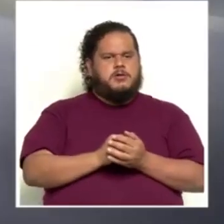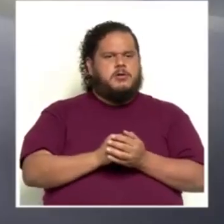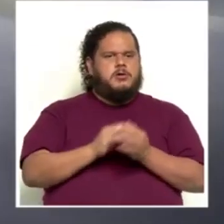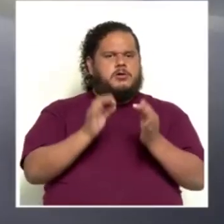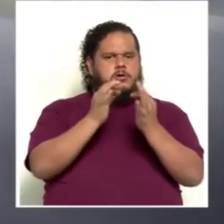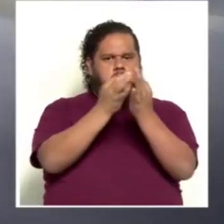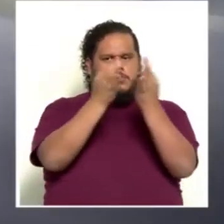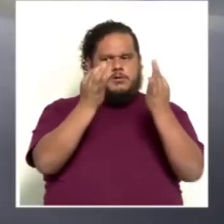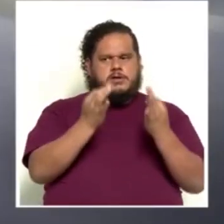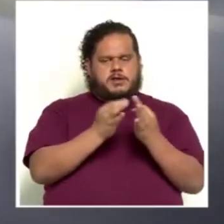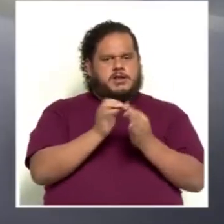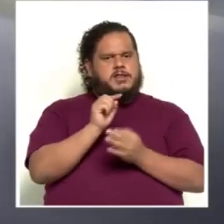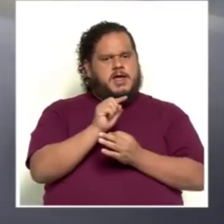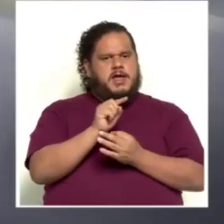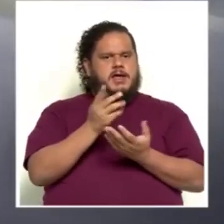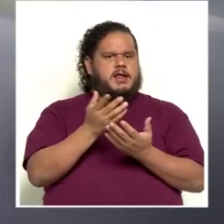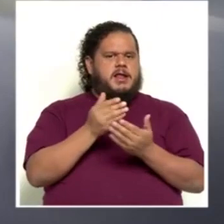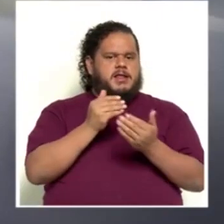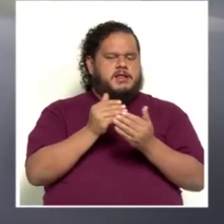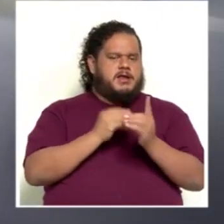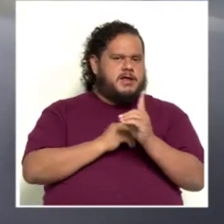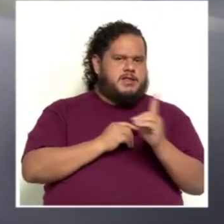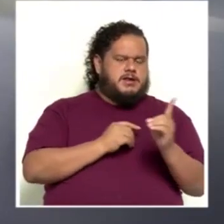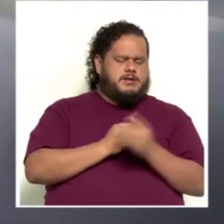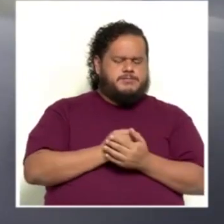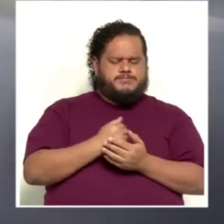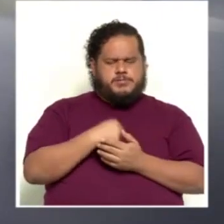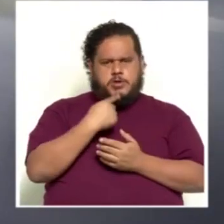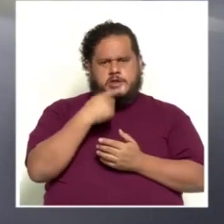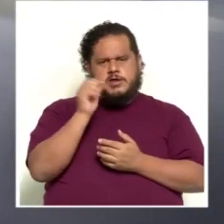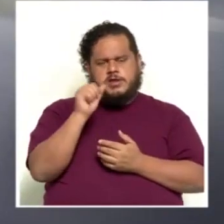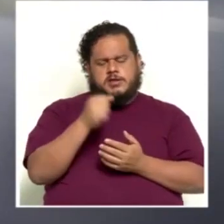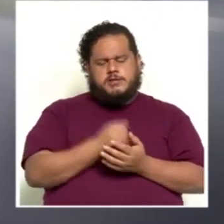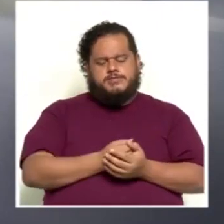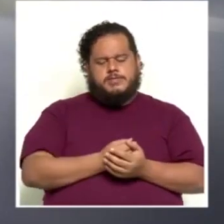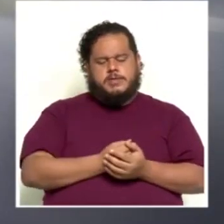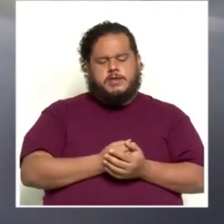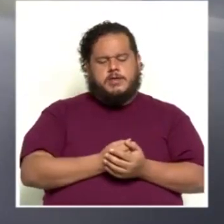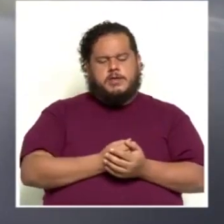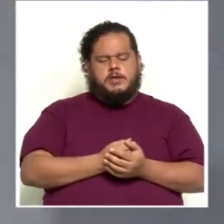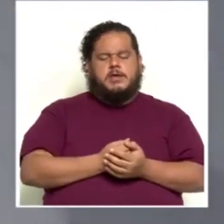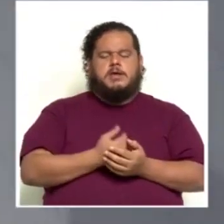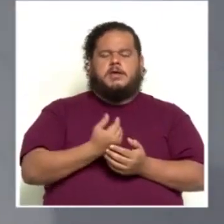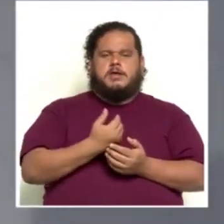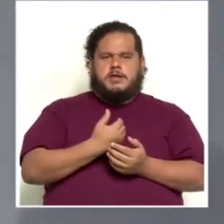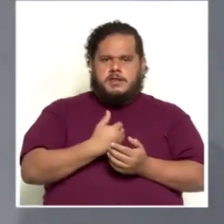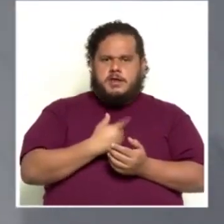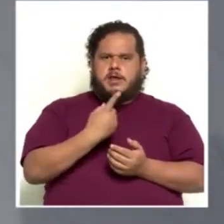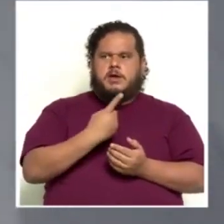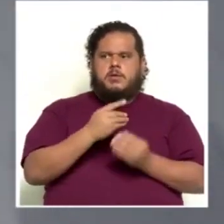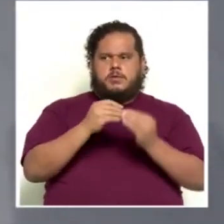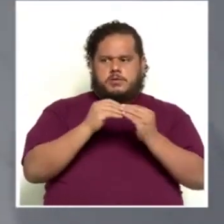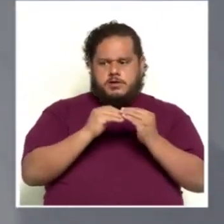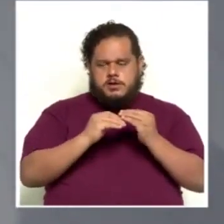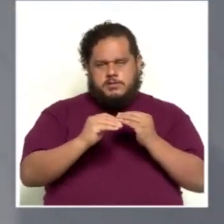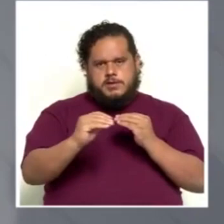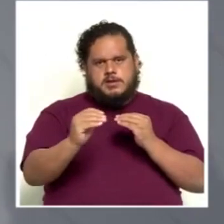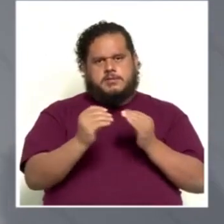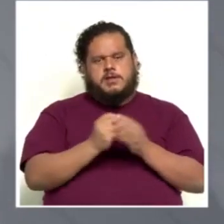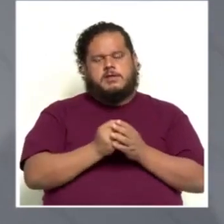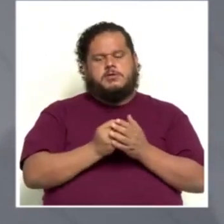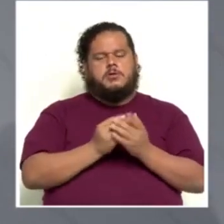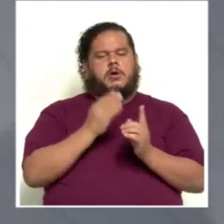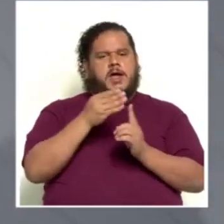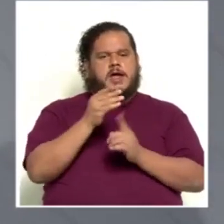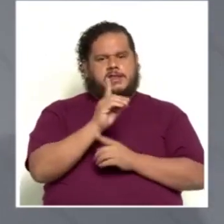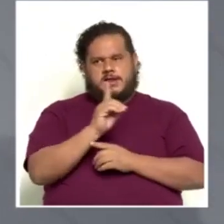a él más bien cerca de la derecha. Yo diría que sí, que hay un desplazamiento hacia la